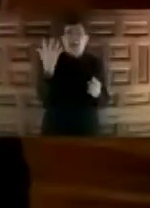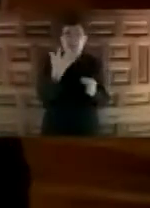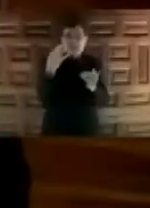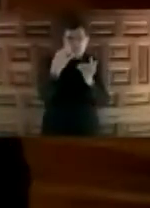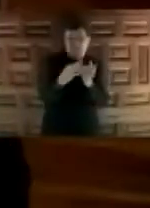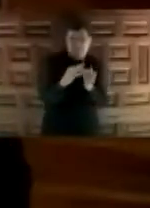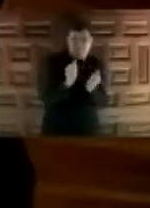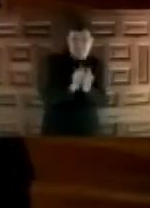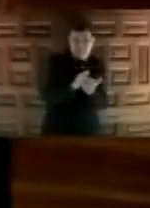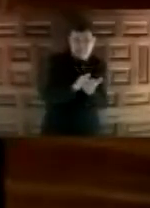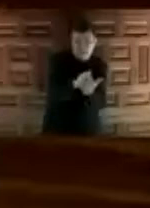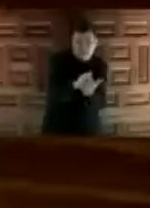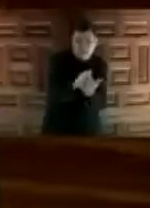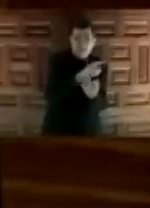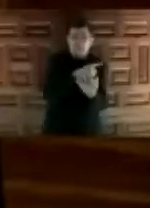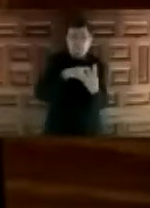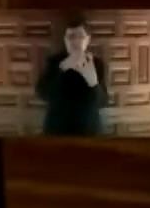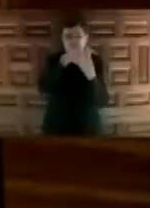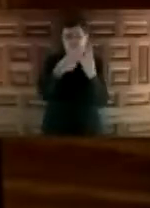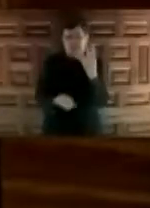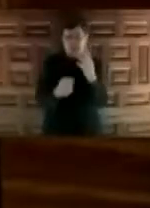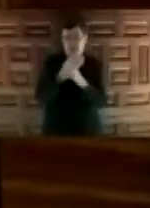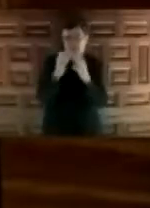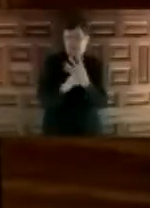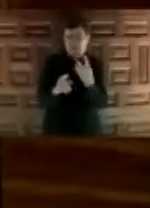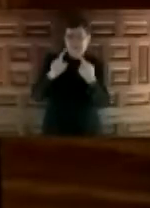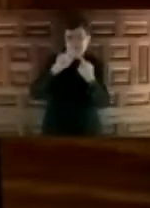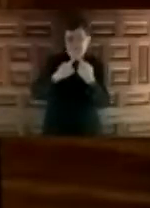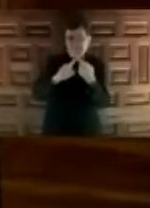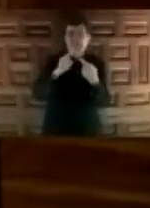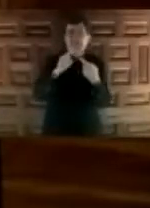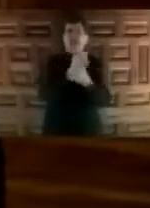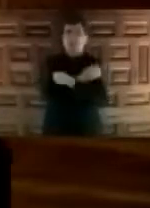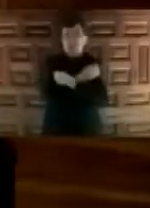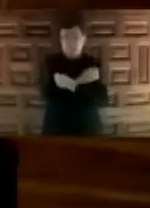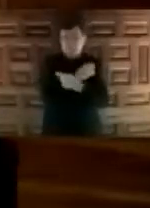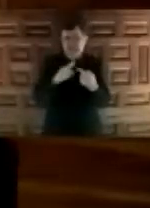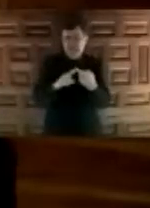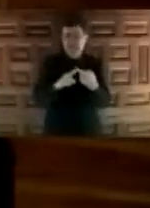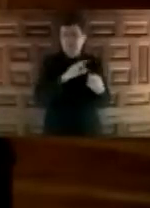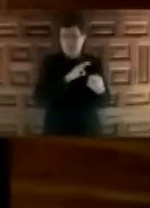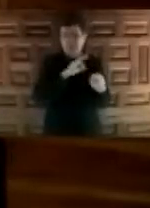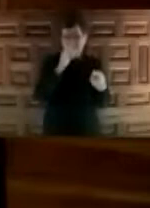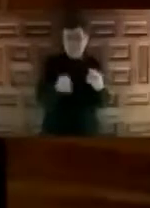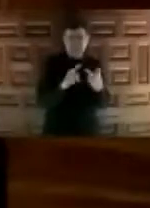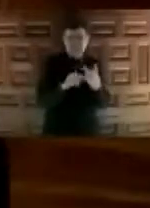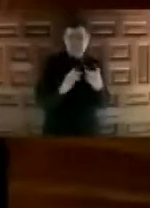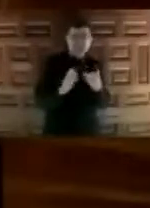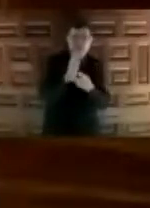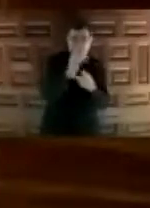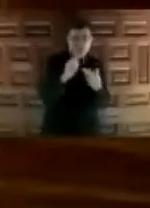el derecho se tienen que cumplir cuatro dimensiones. La educación tiene que ser asequible,